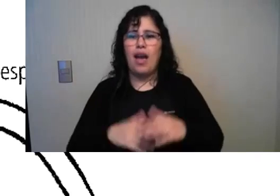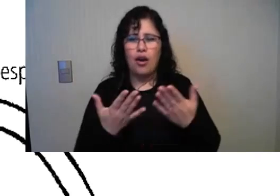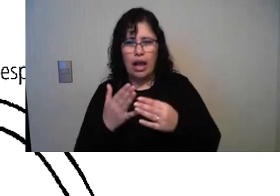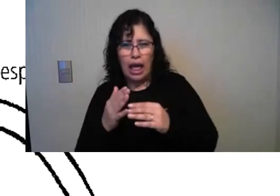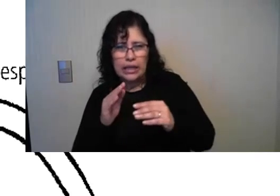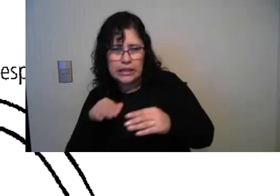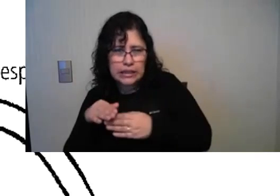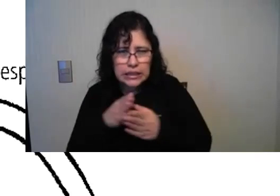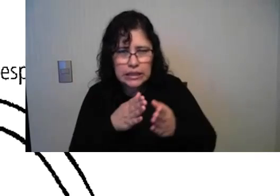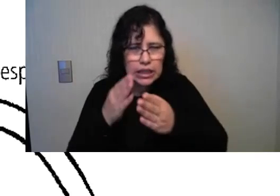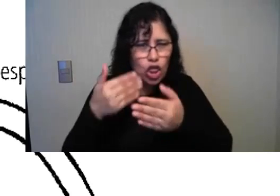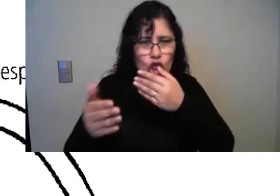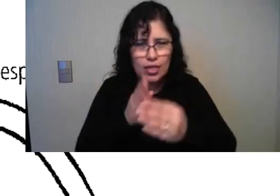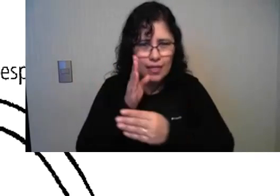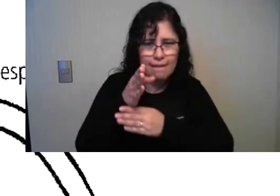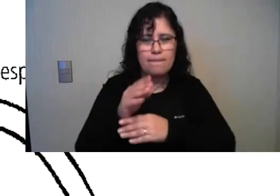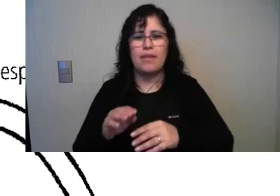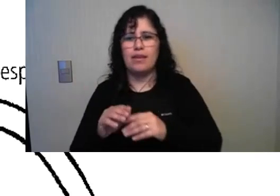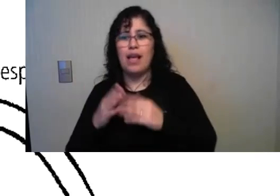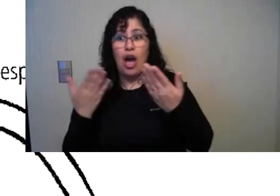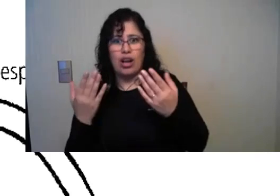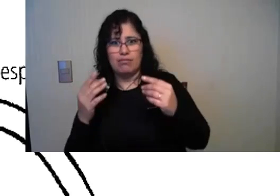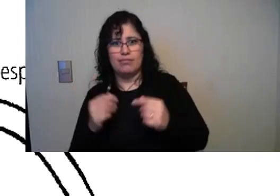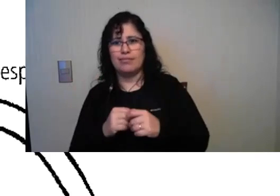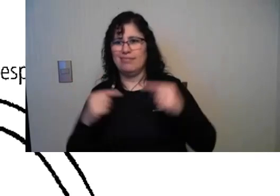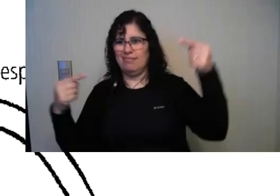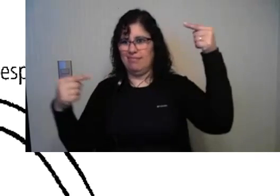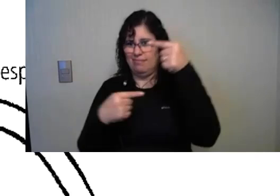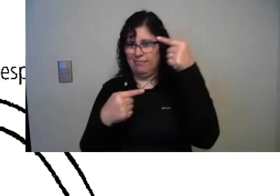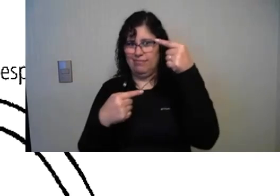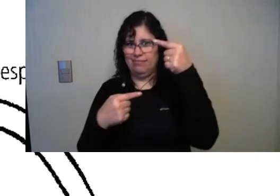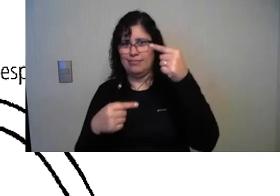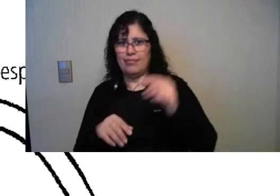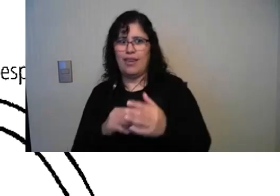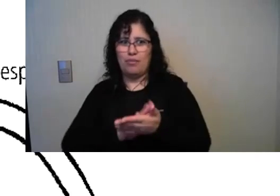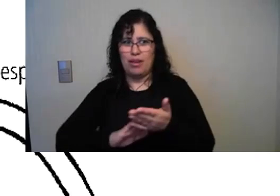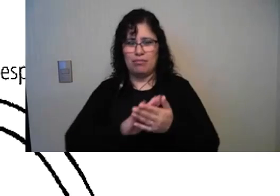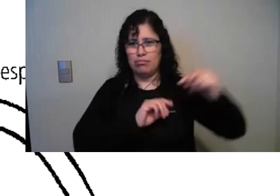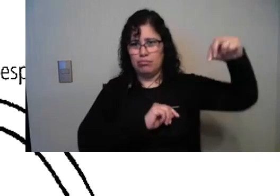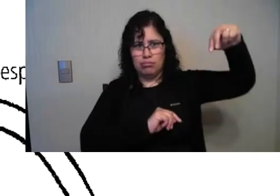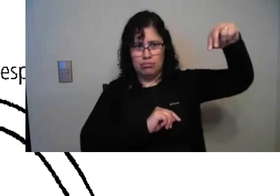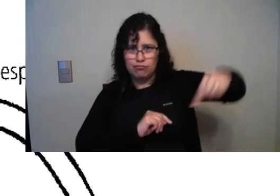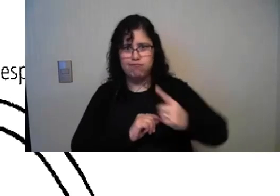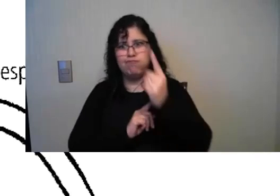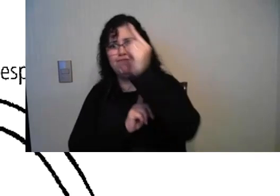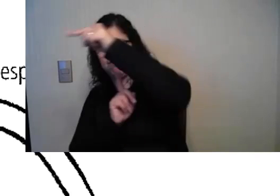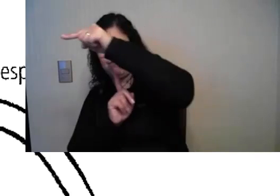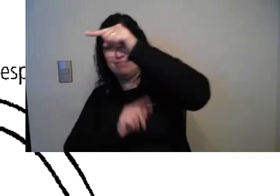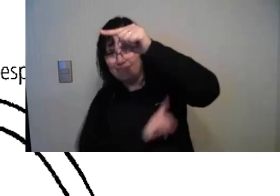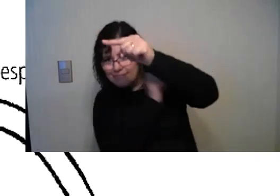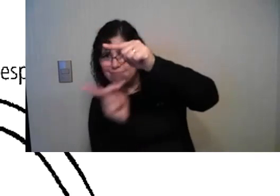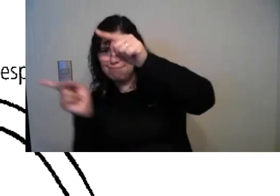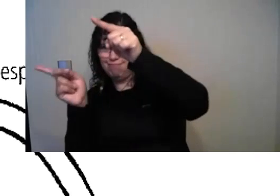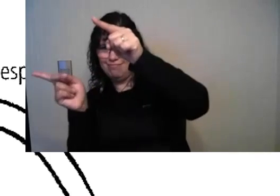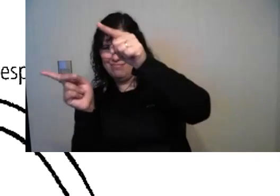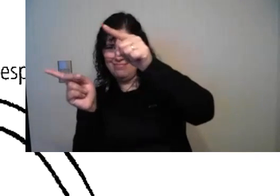viene del lado contrario, ambos. Entonces uno puede decir que el sistema anterolateral es cruzado en la